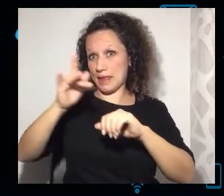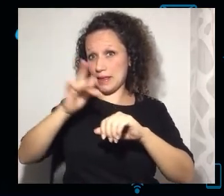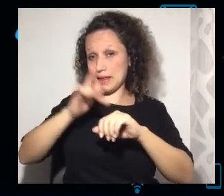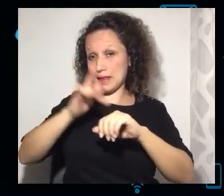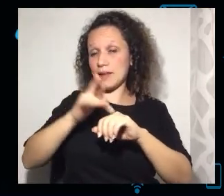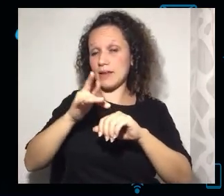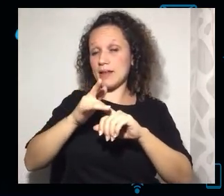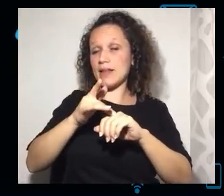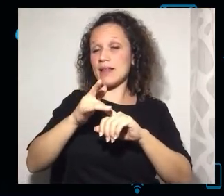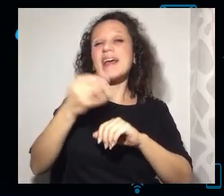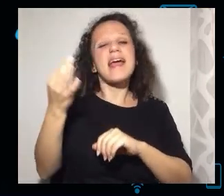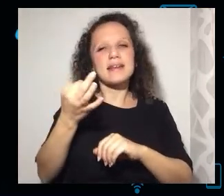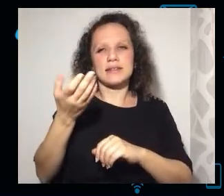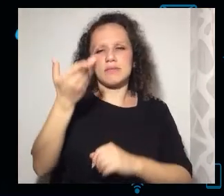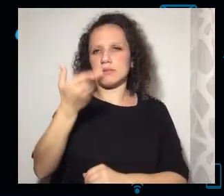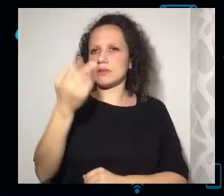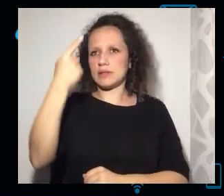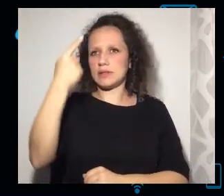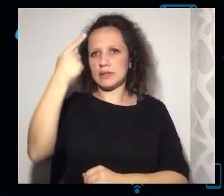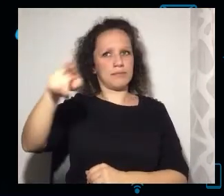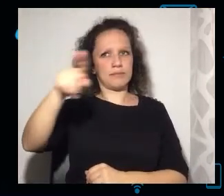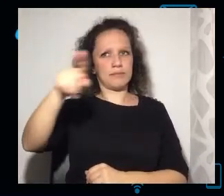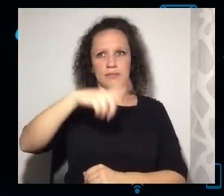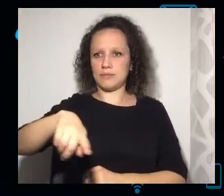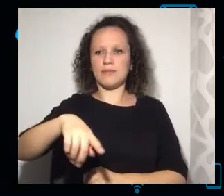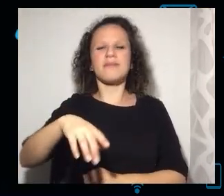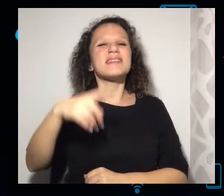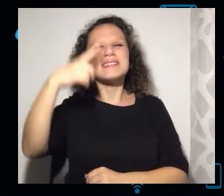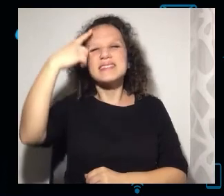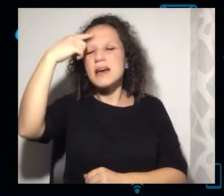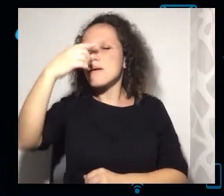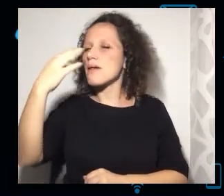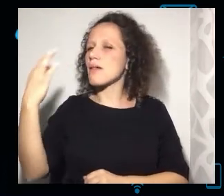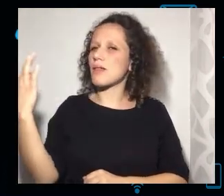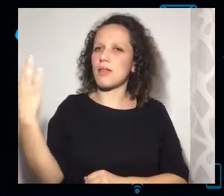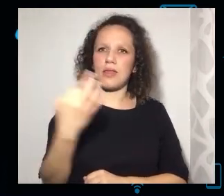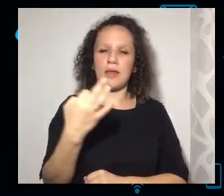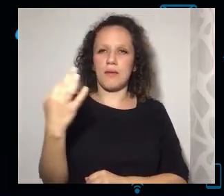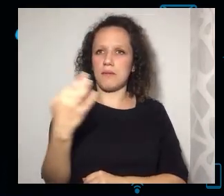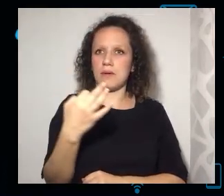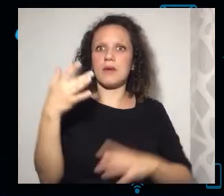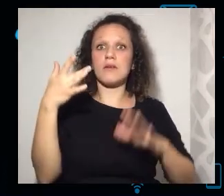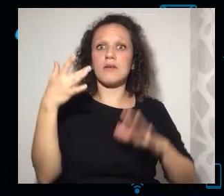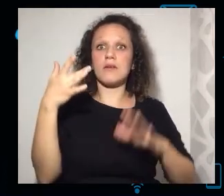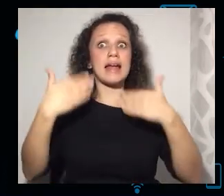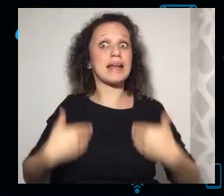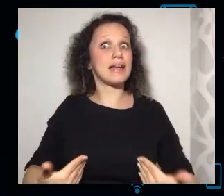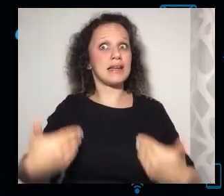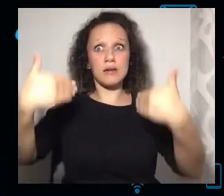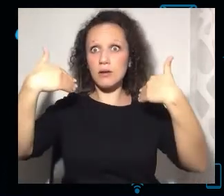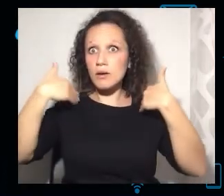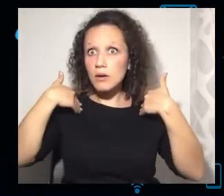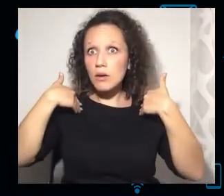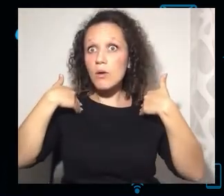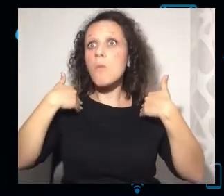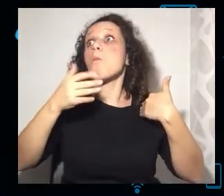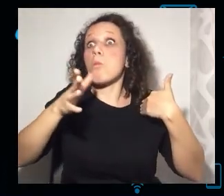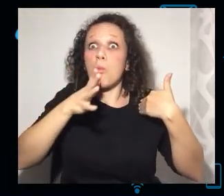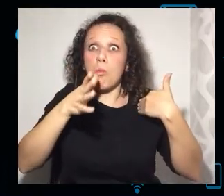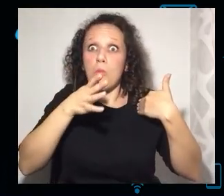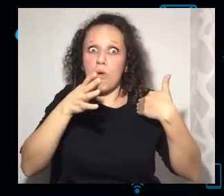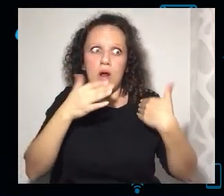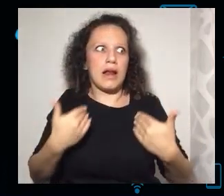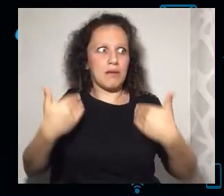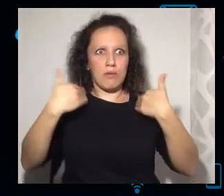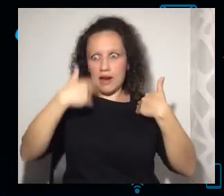qué es la competencia digital tenemos que saberlo es una responsabilidad primero porque se supone que se nos aplica a nosotros también nos